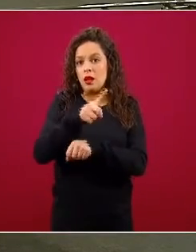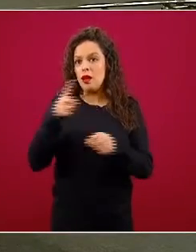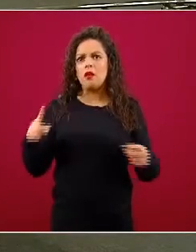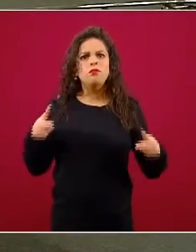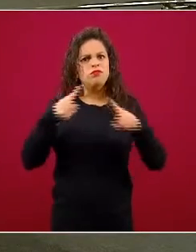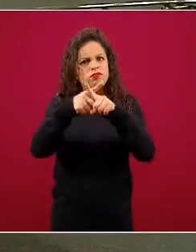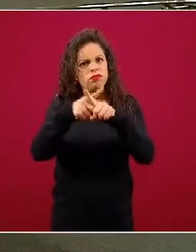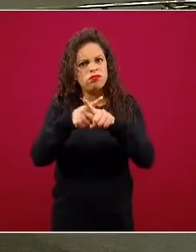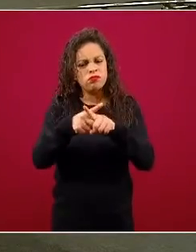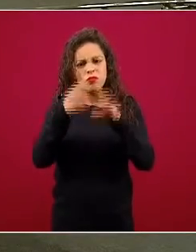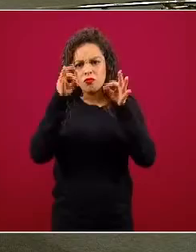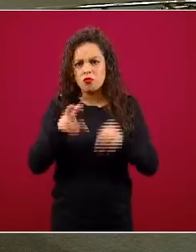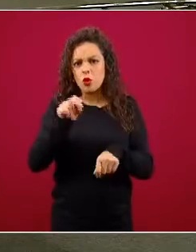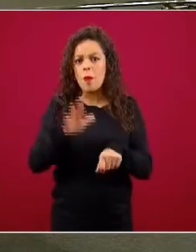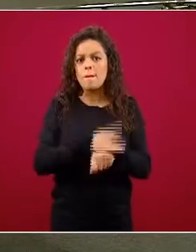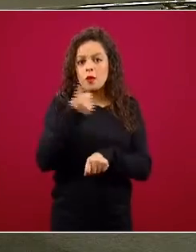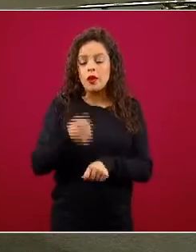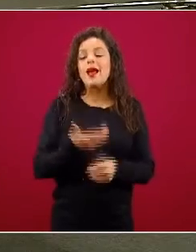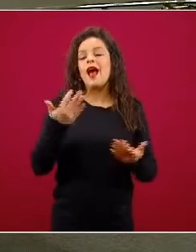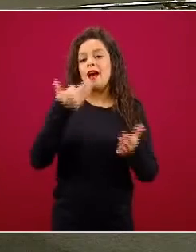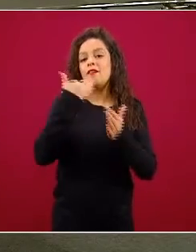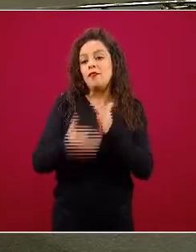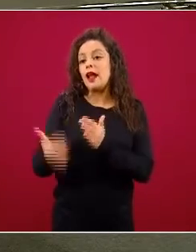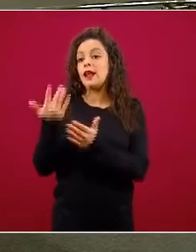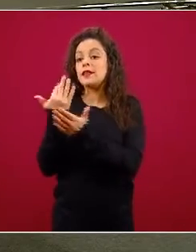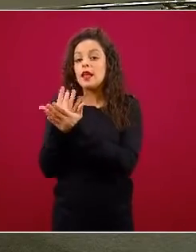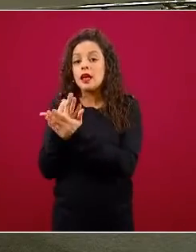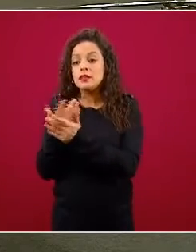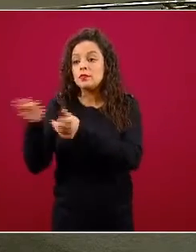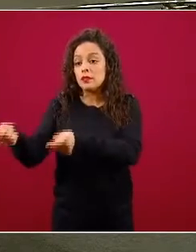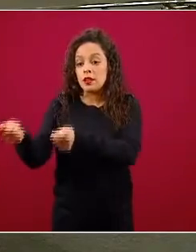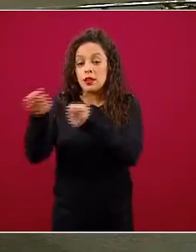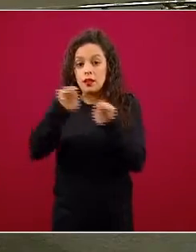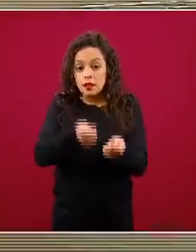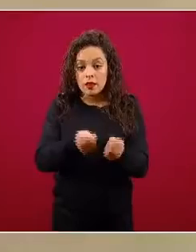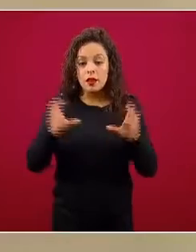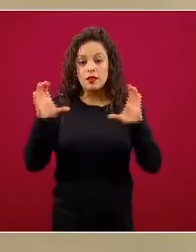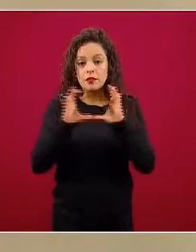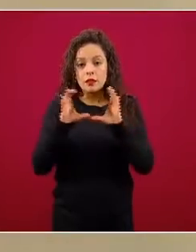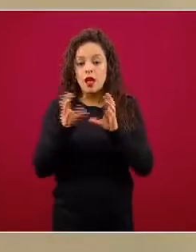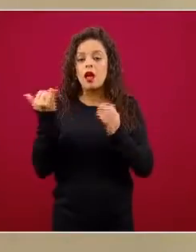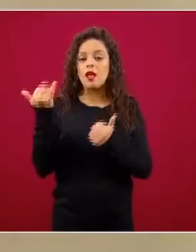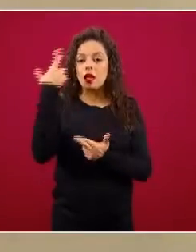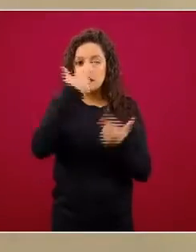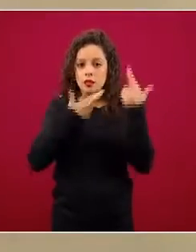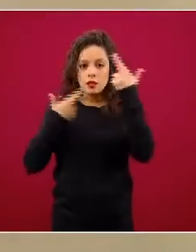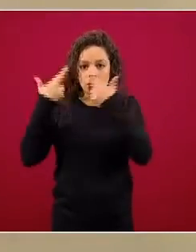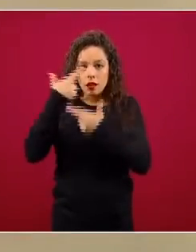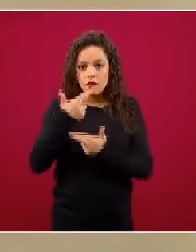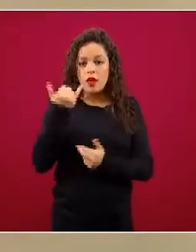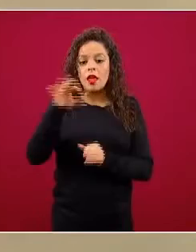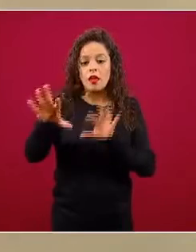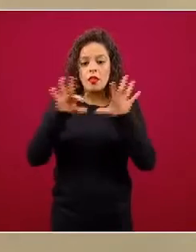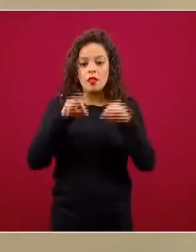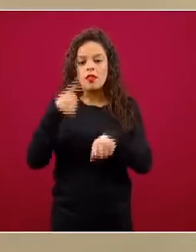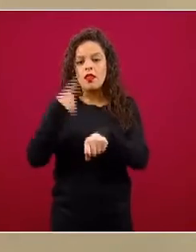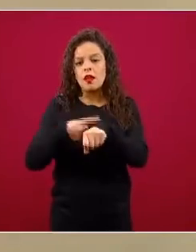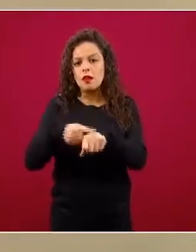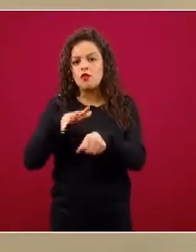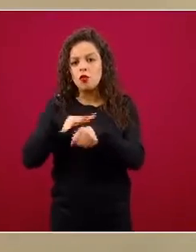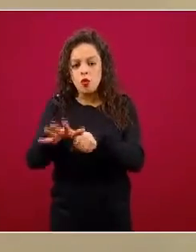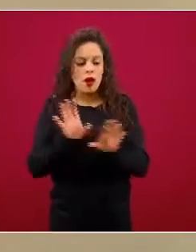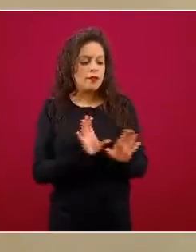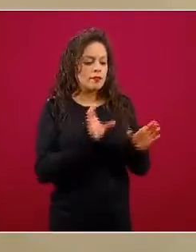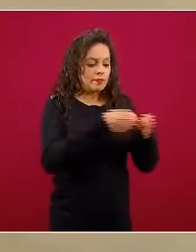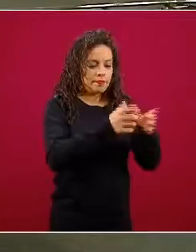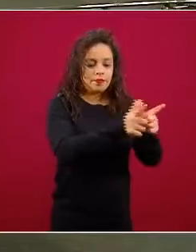proceso de certificación o de revisión de la certificación y de clasificación por dictamen, que